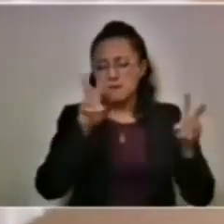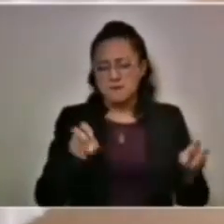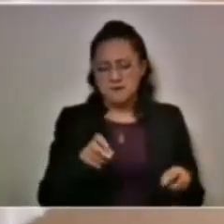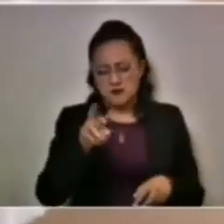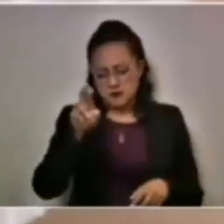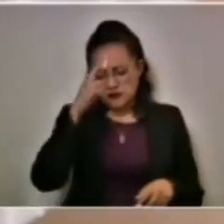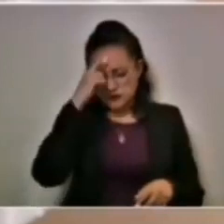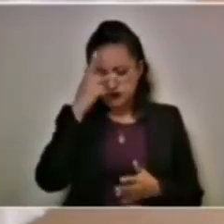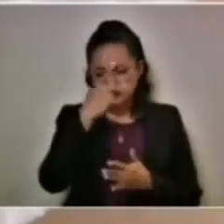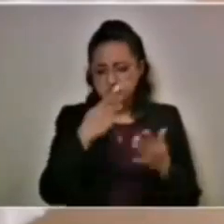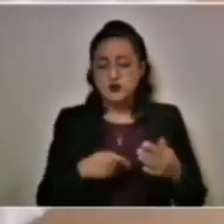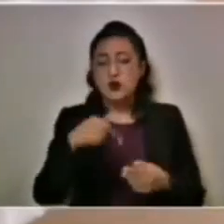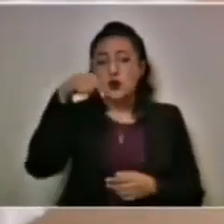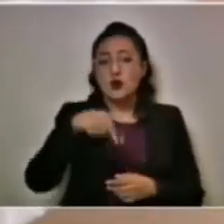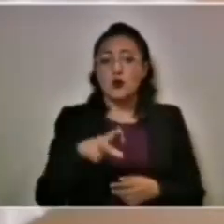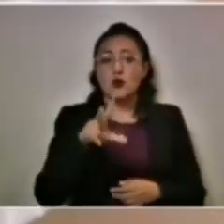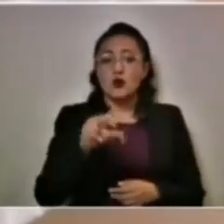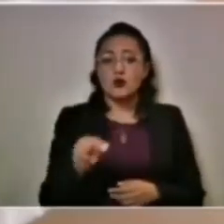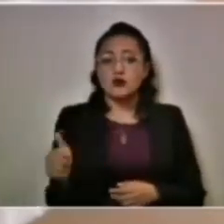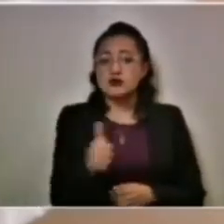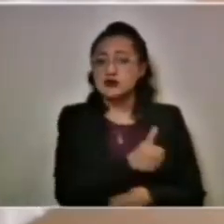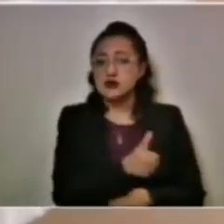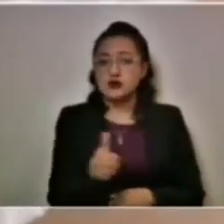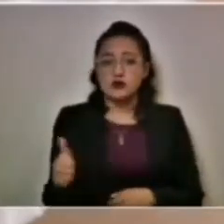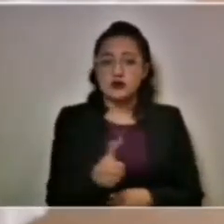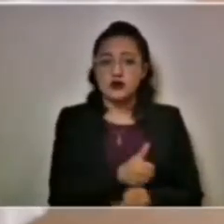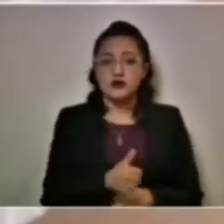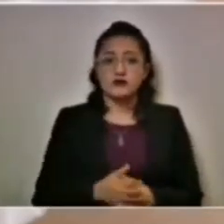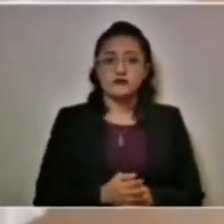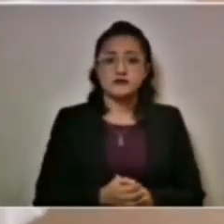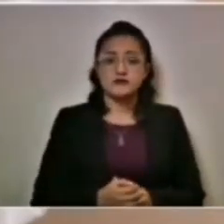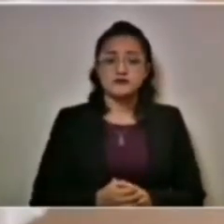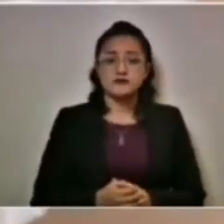programa Hoy No Circula.